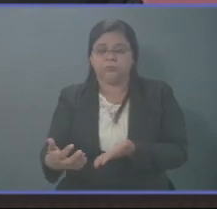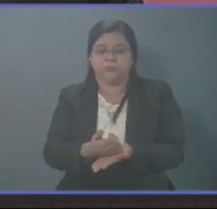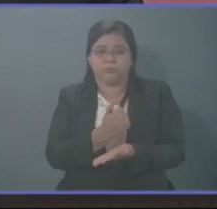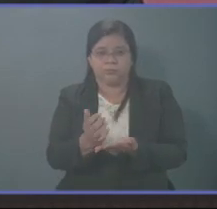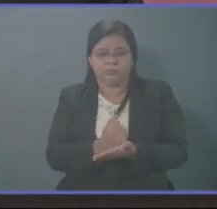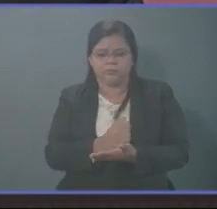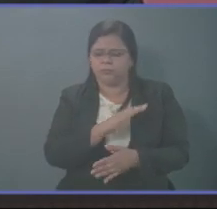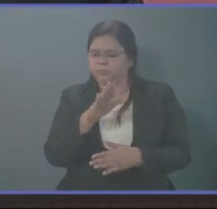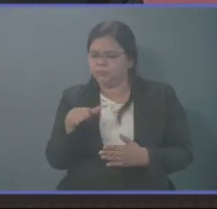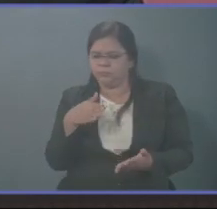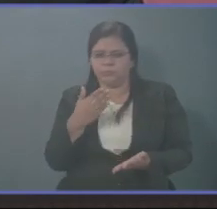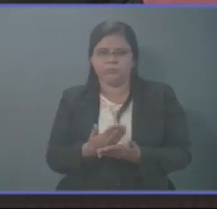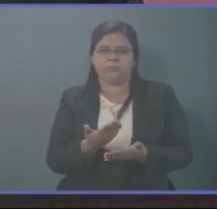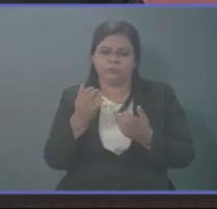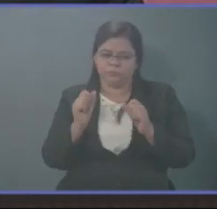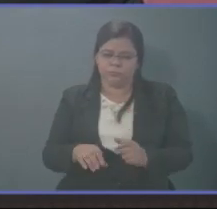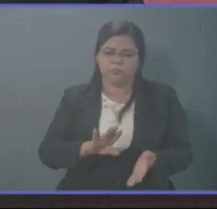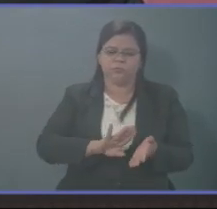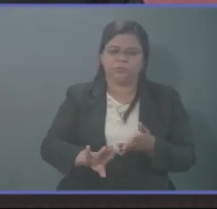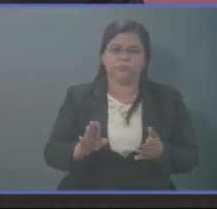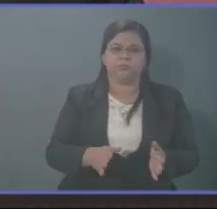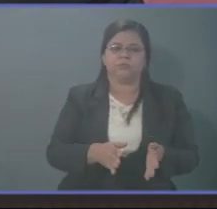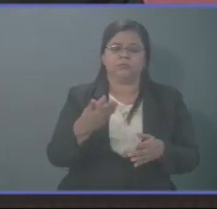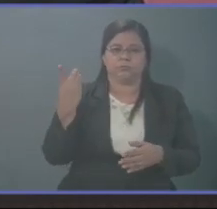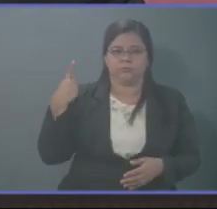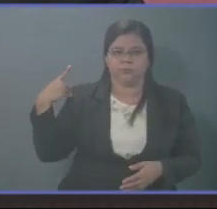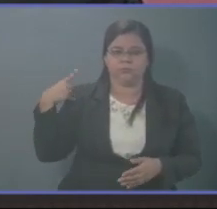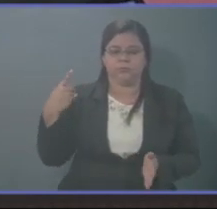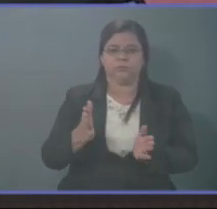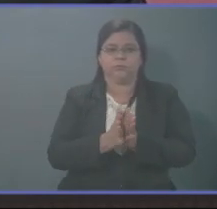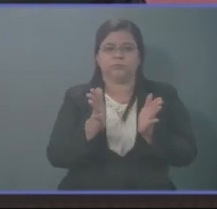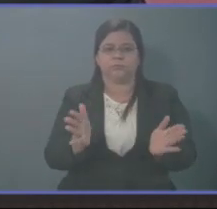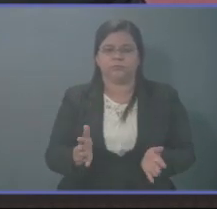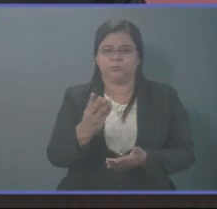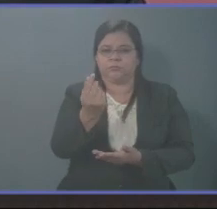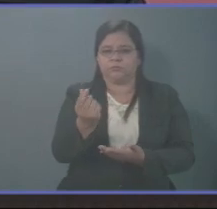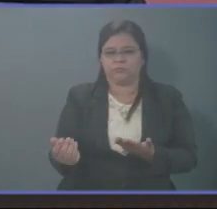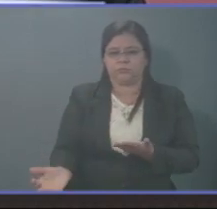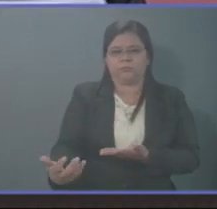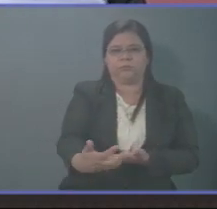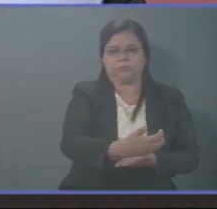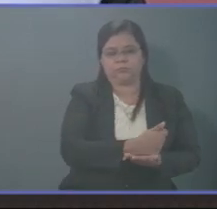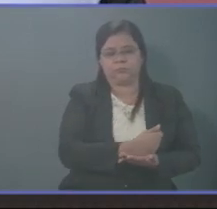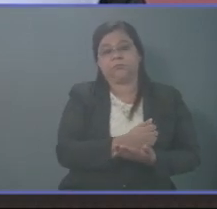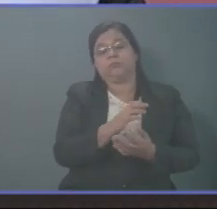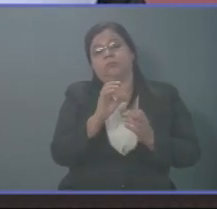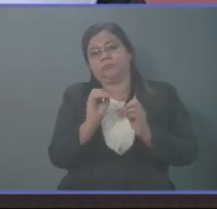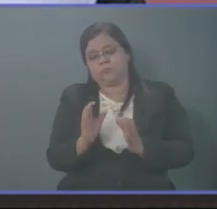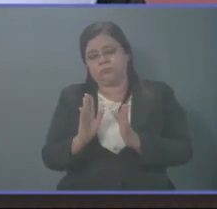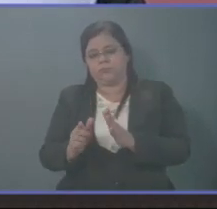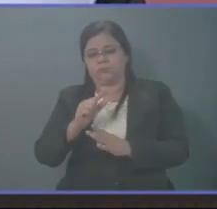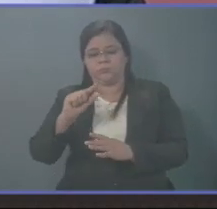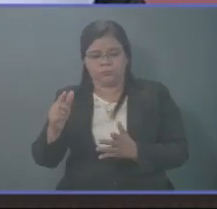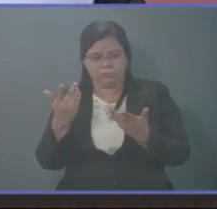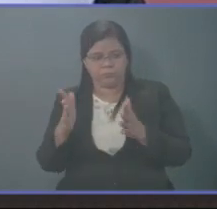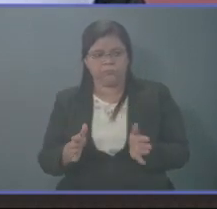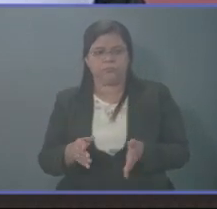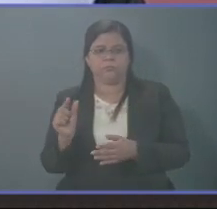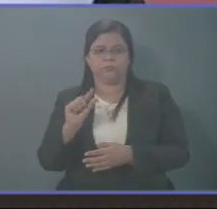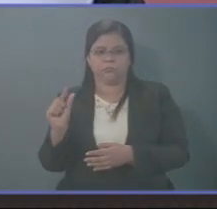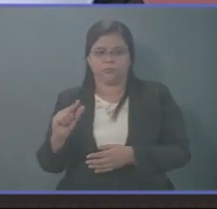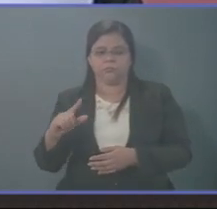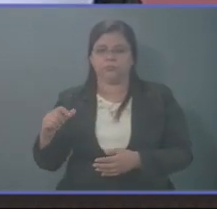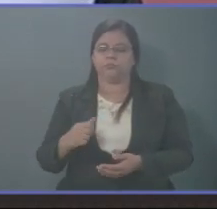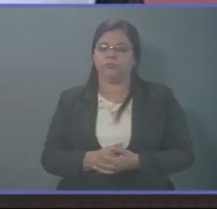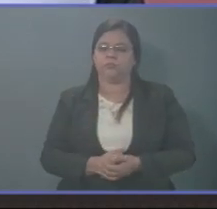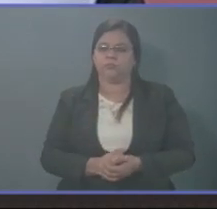mandamientos respectivos deberán pagarse ante la Dirección General de Tesorería y demás instituciones que fueran autorizadas al efecto para la referida Dirección